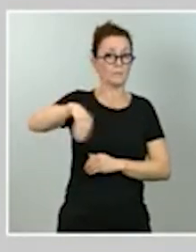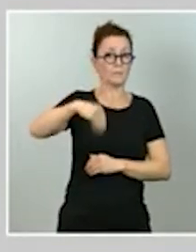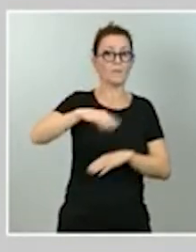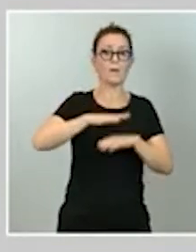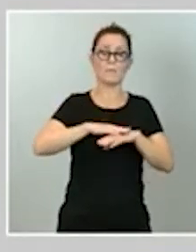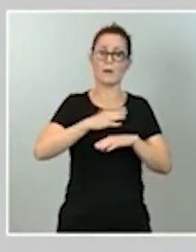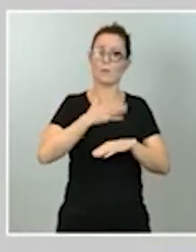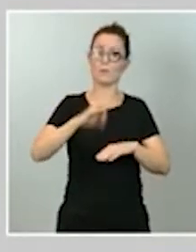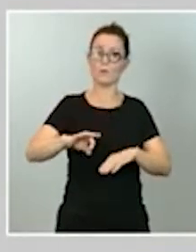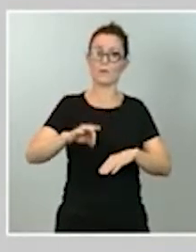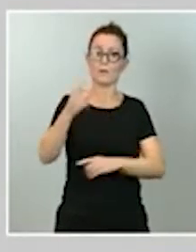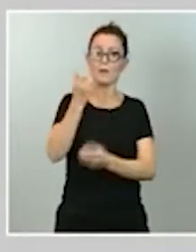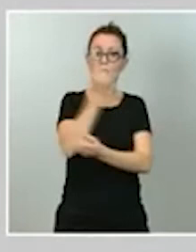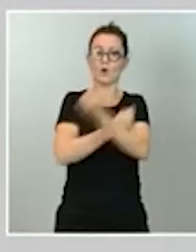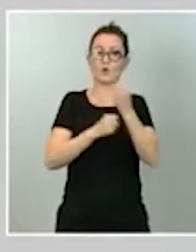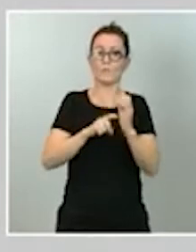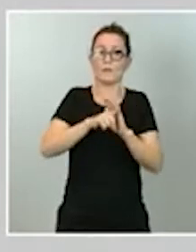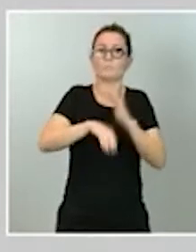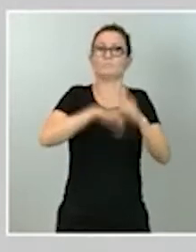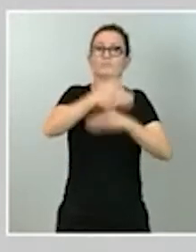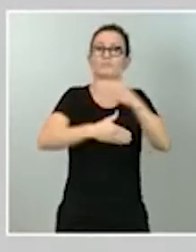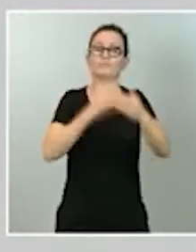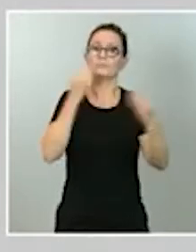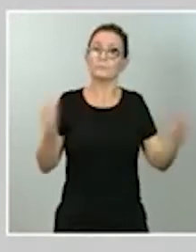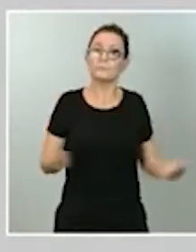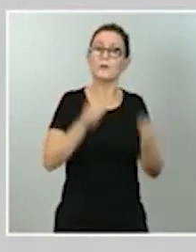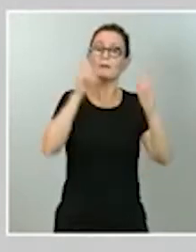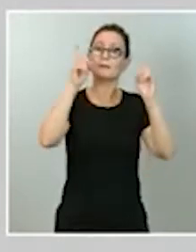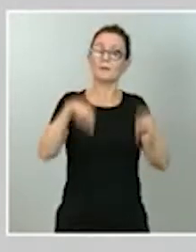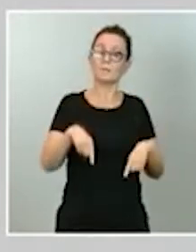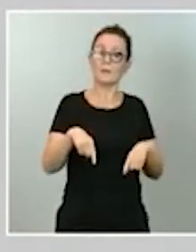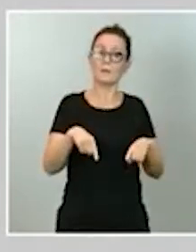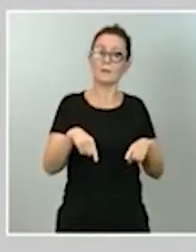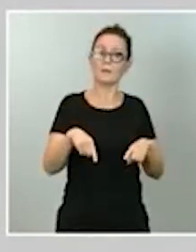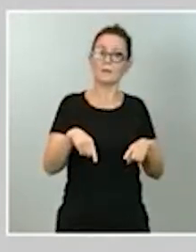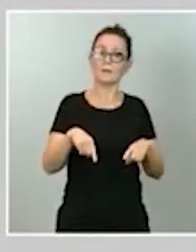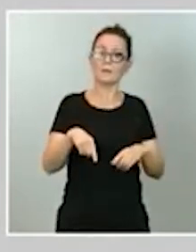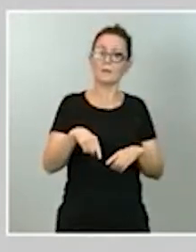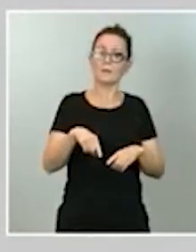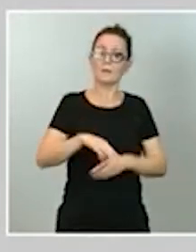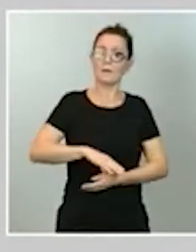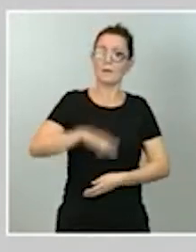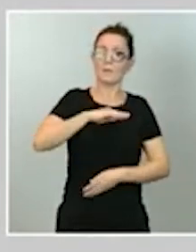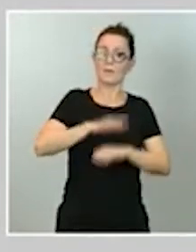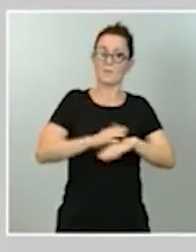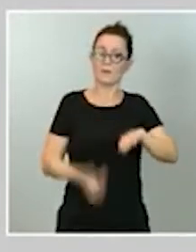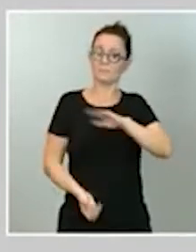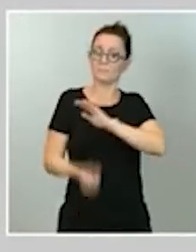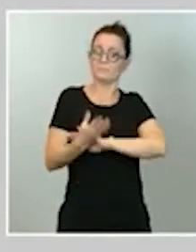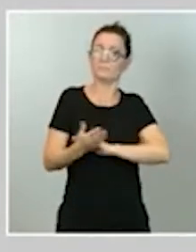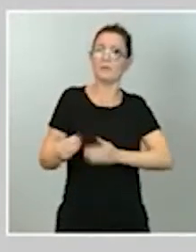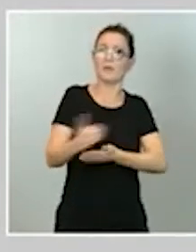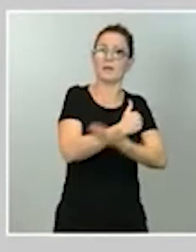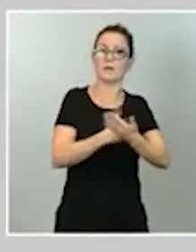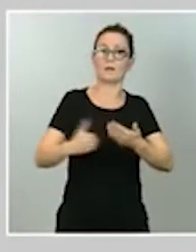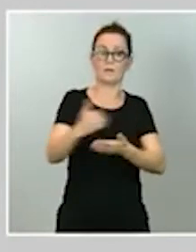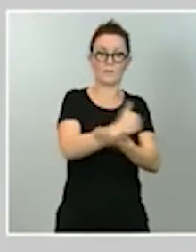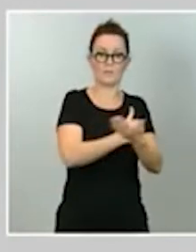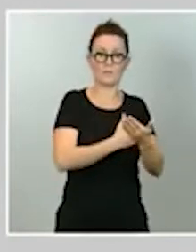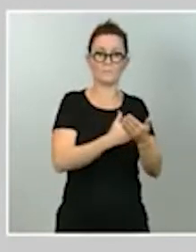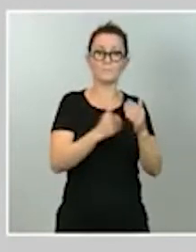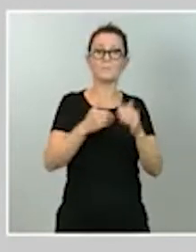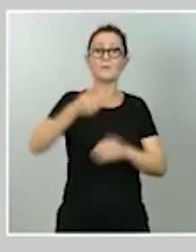y también para incrementar nuestra capacidad de generación de riqueza es importante destacar que estos fondos